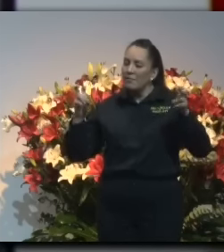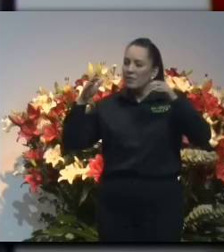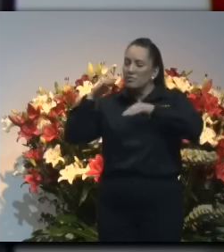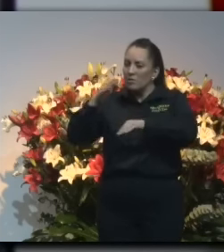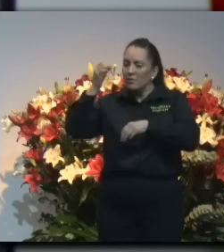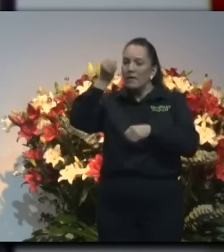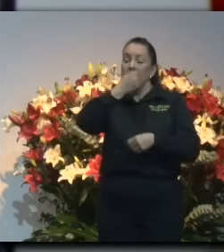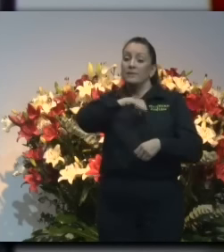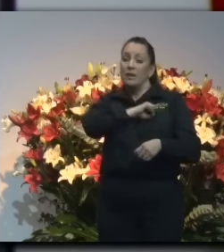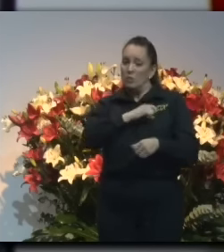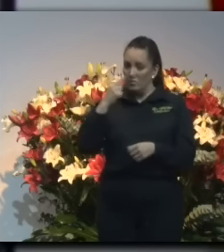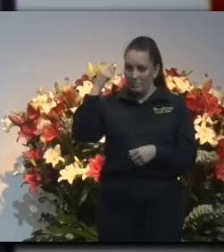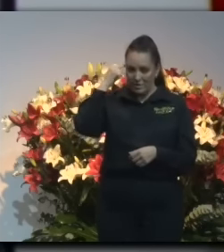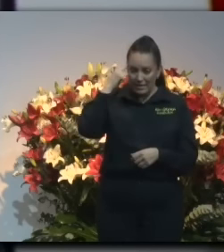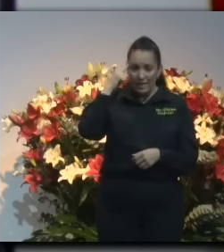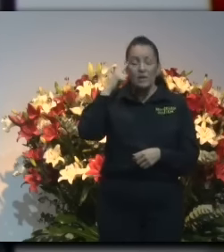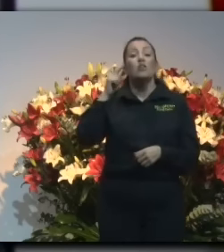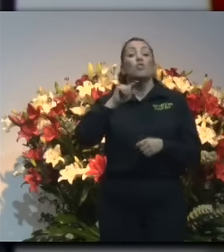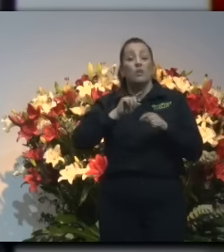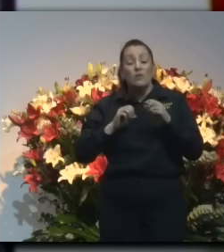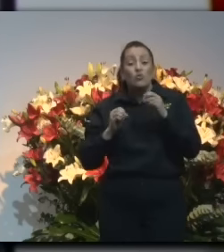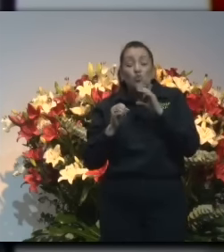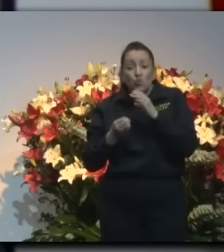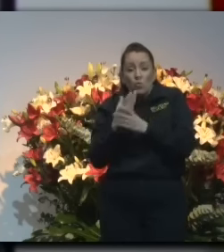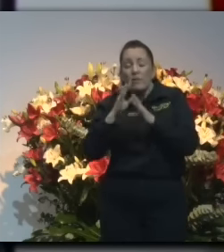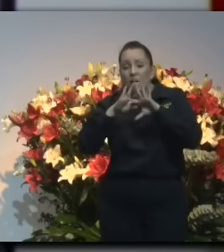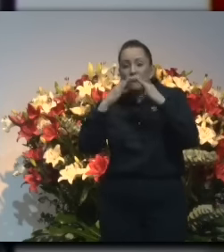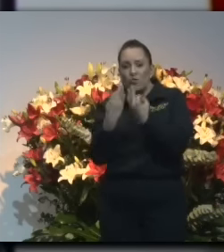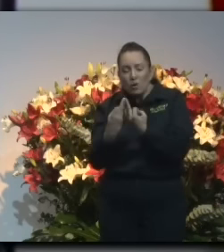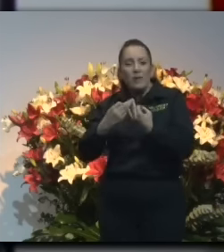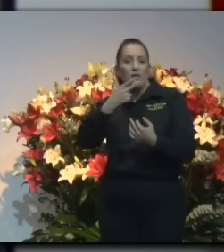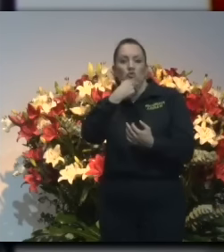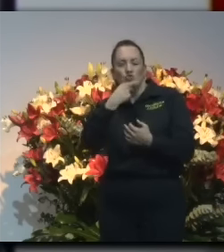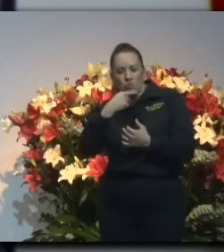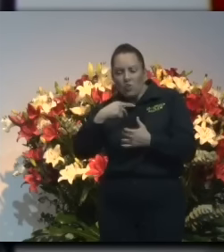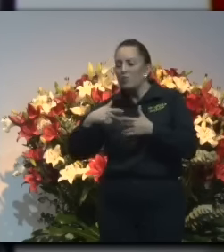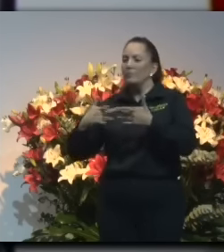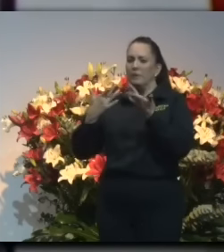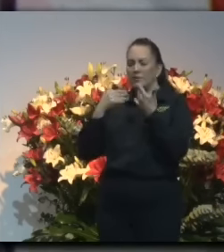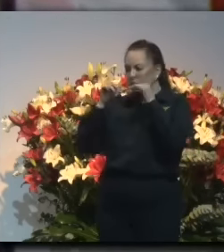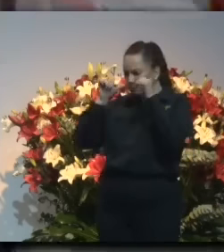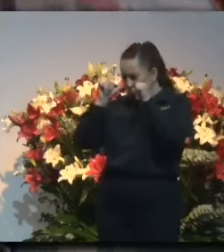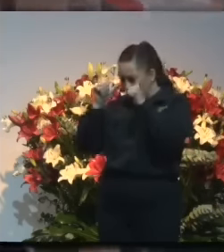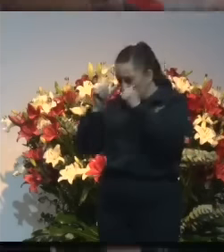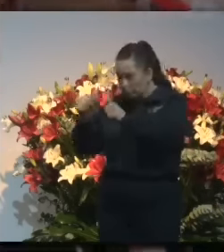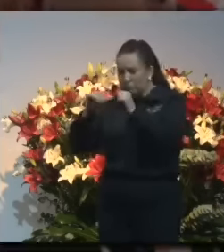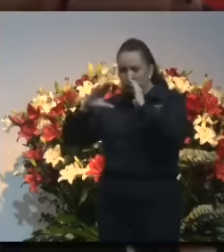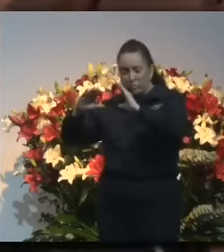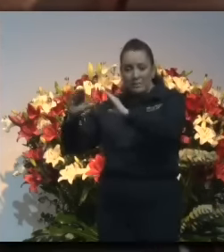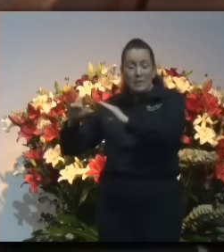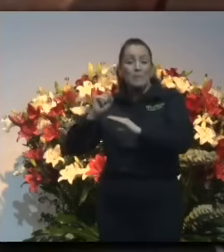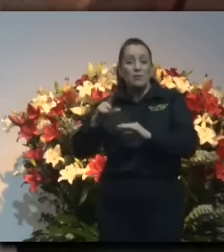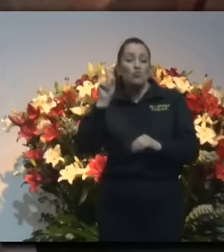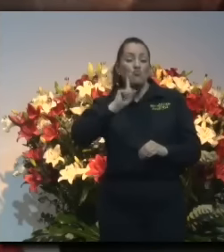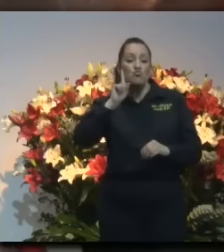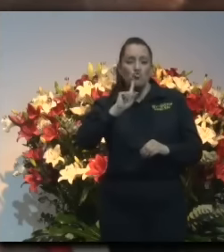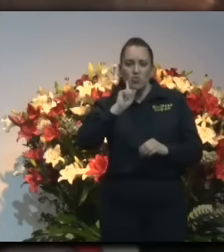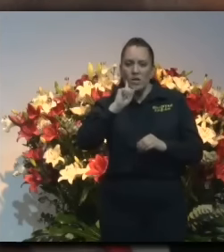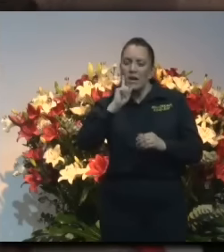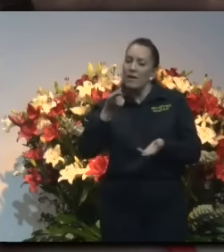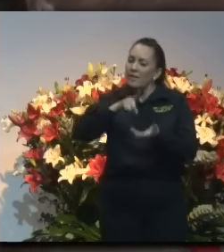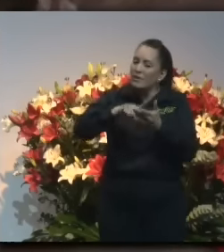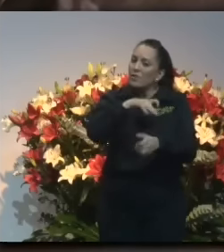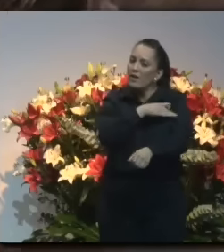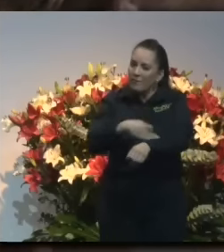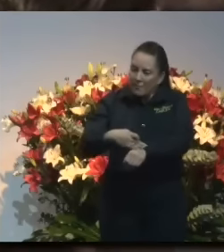construir nuevas masculinidades, tenemos que ensalzar lo femenino dentro de la familia. Creo que el papel de las mujeres como protectoras,